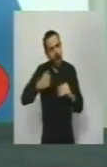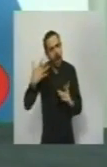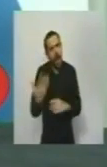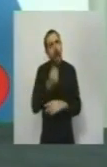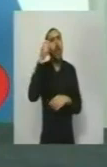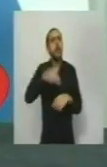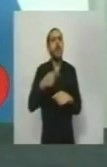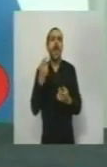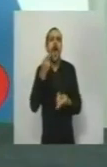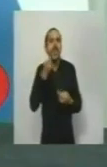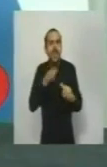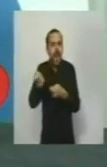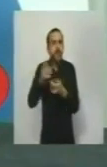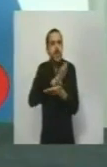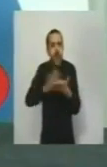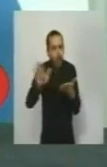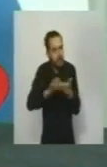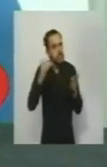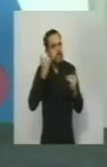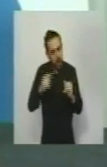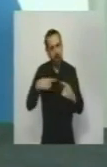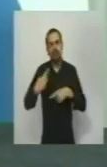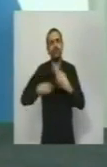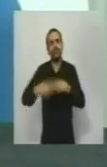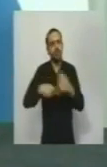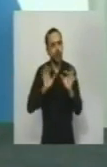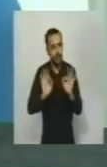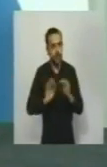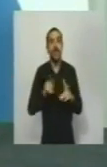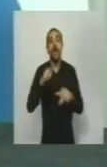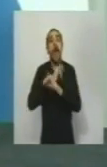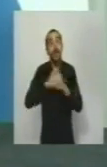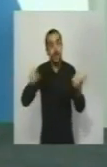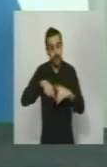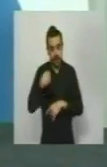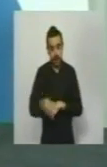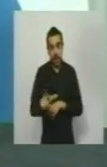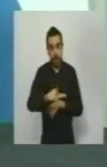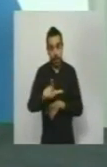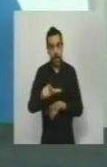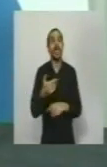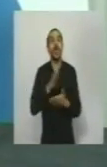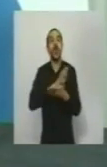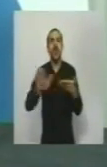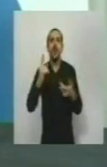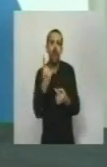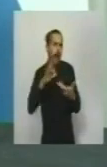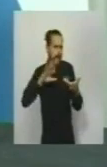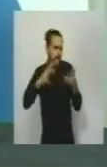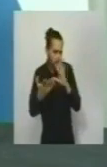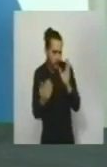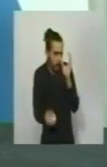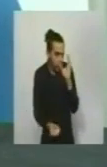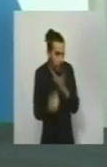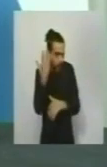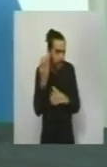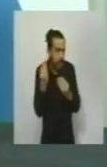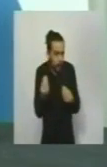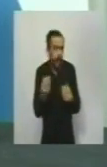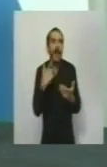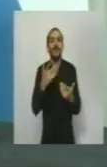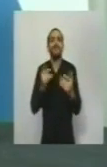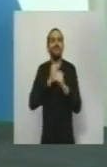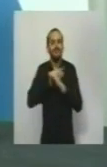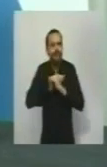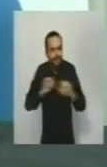primer anuncio que la semana próxima, a partir del lunes, estamos promoviendo un nuevo mecanismo para iniciar lo que consideramos